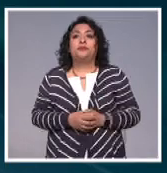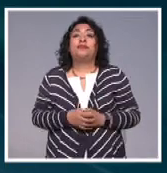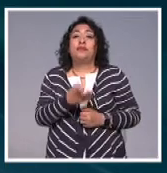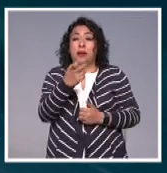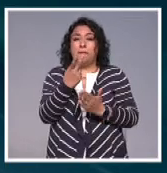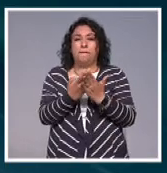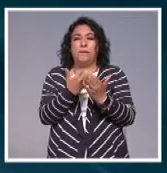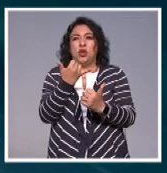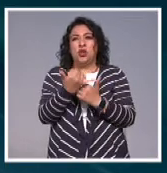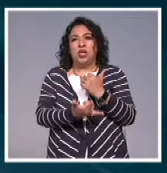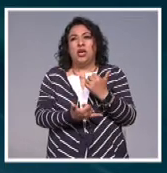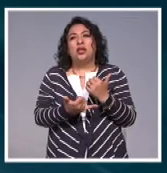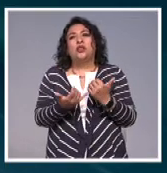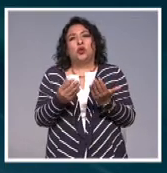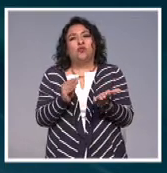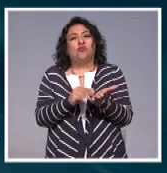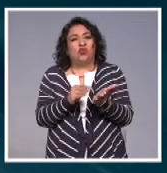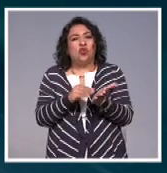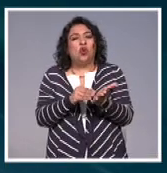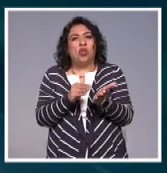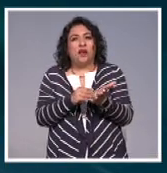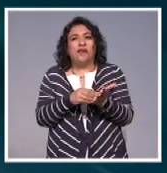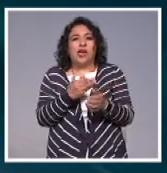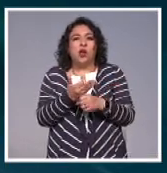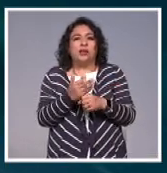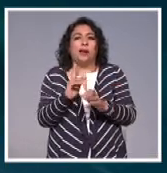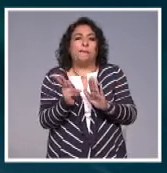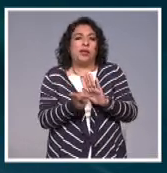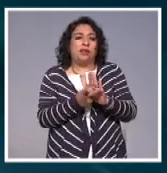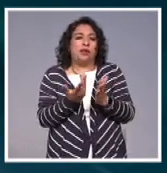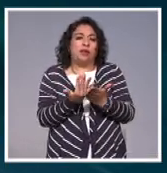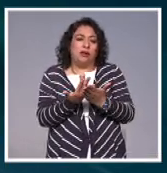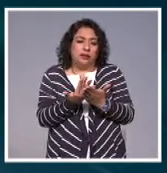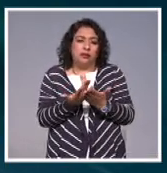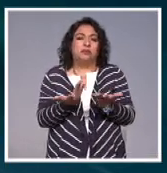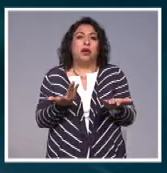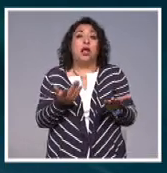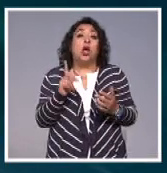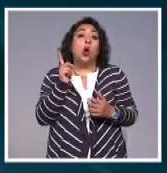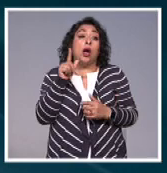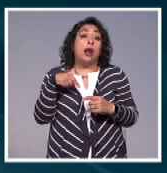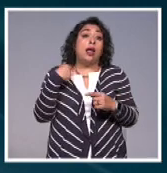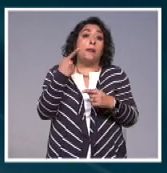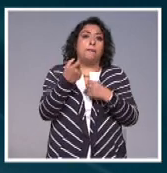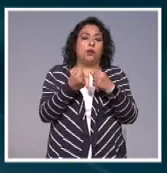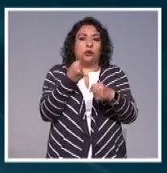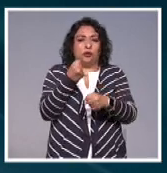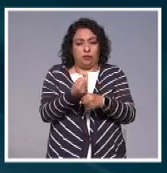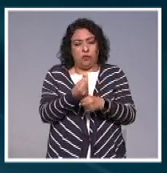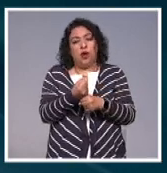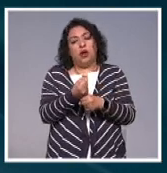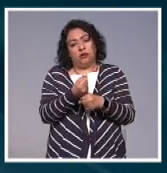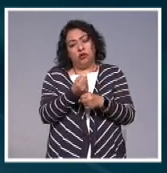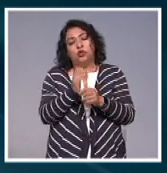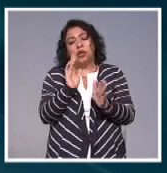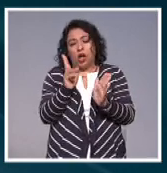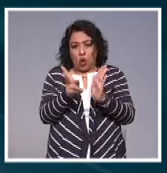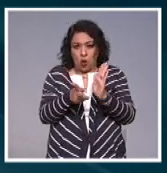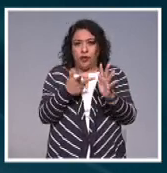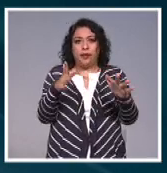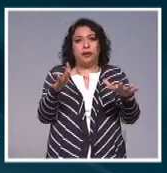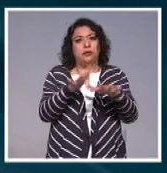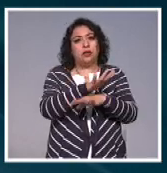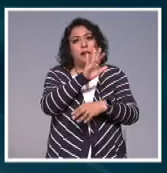Ese proyecto está todavía pendiente. Yo espero que el siguiente año se pueda